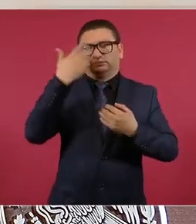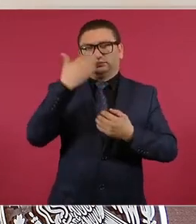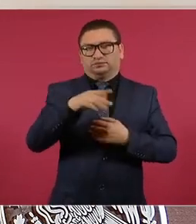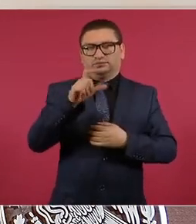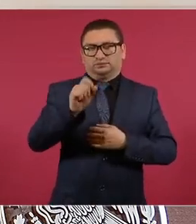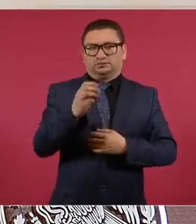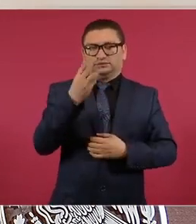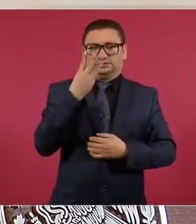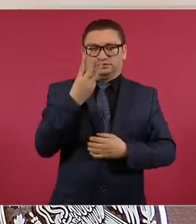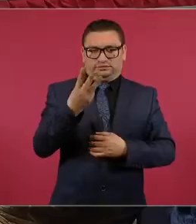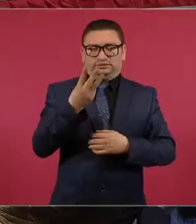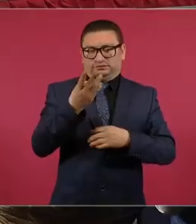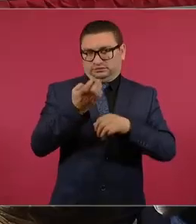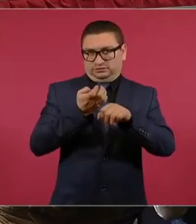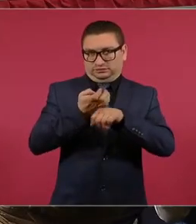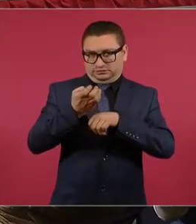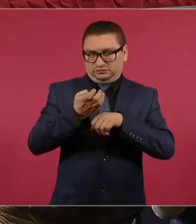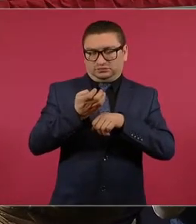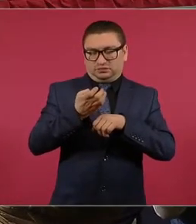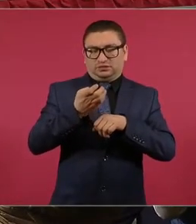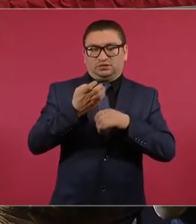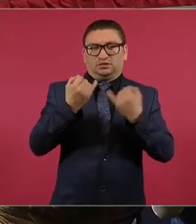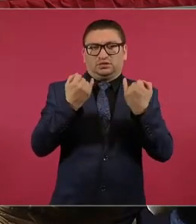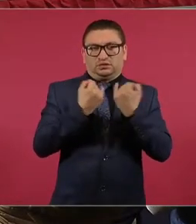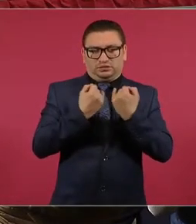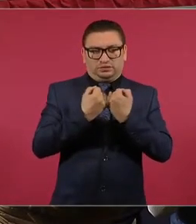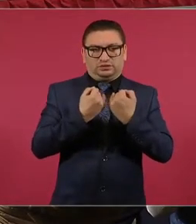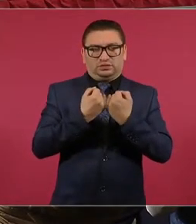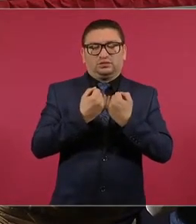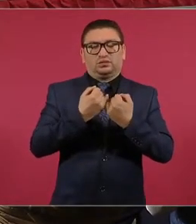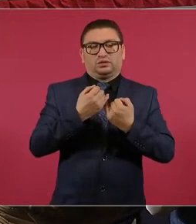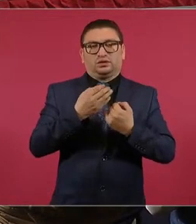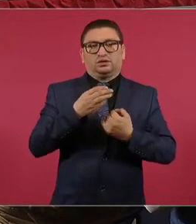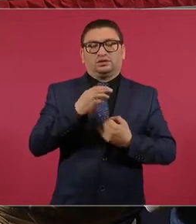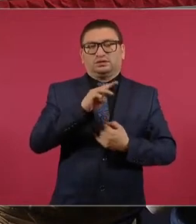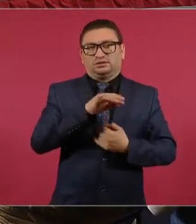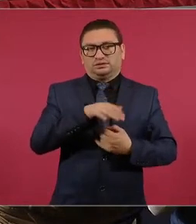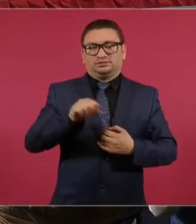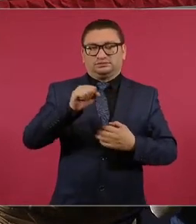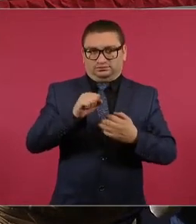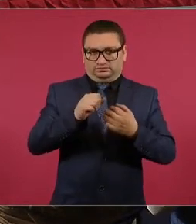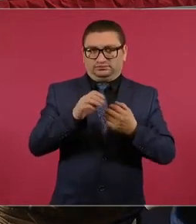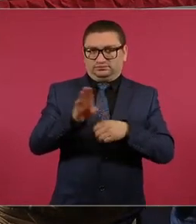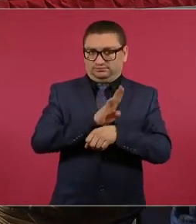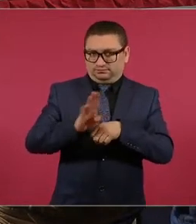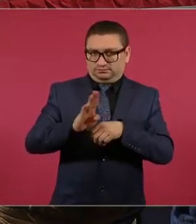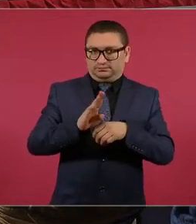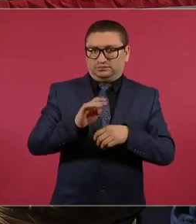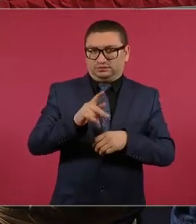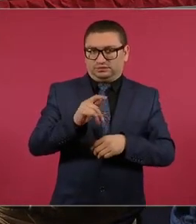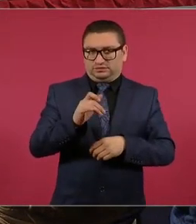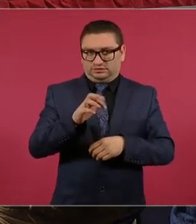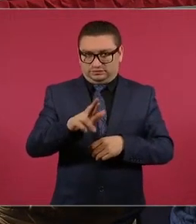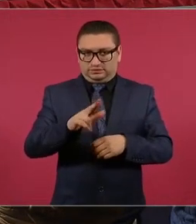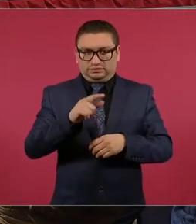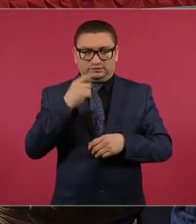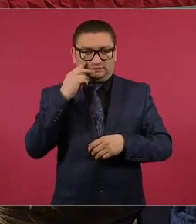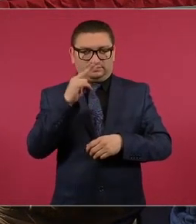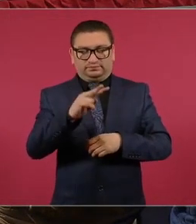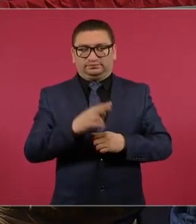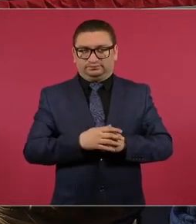23 estados que en donde estamos implementando Ims bienestar eh si podemos poner la la primera